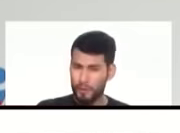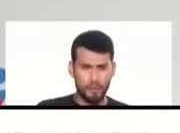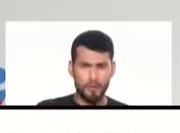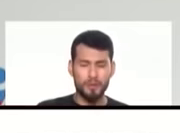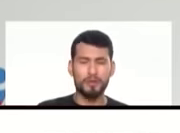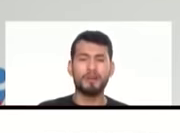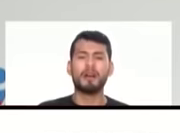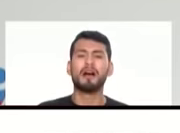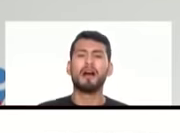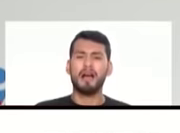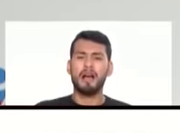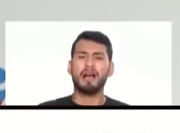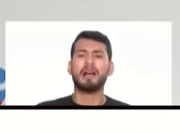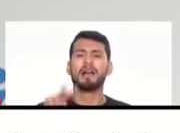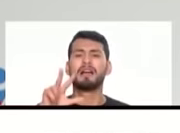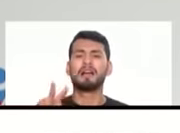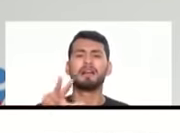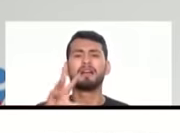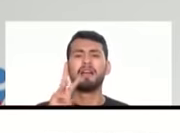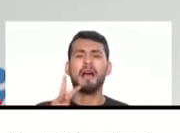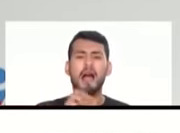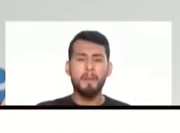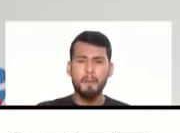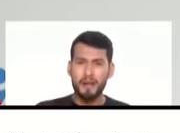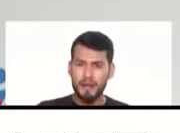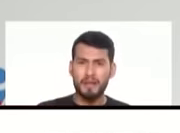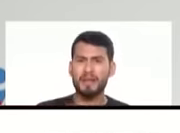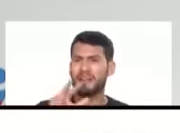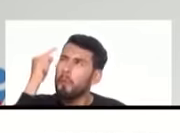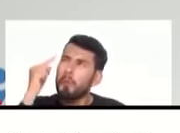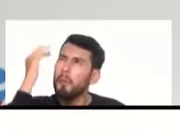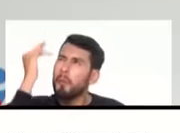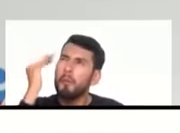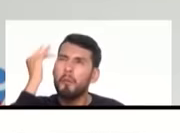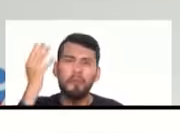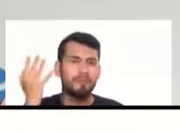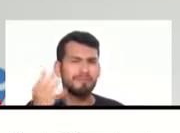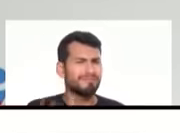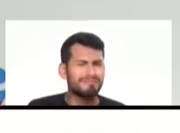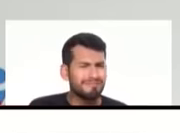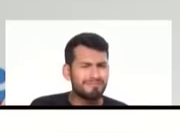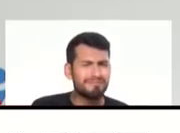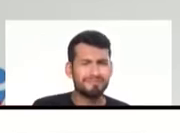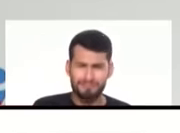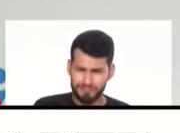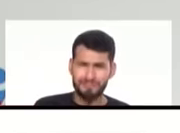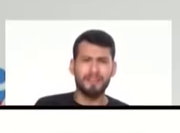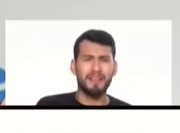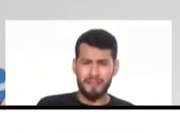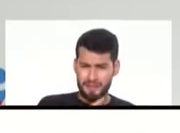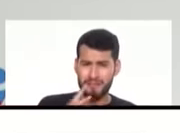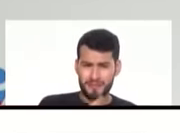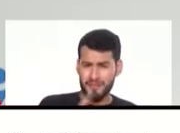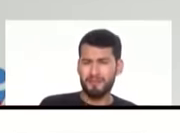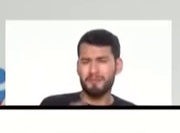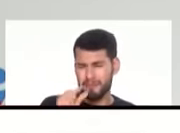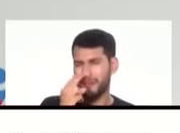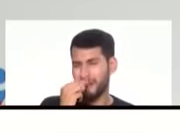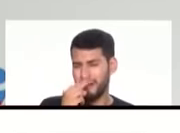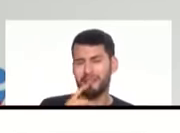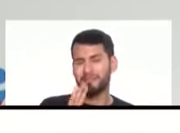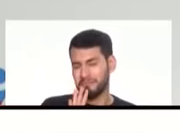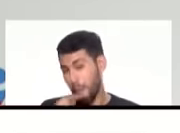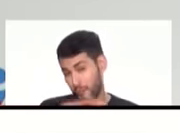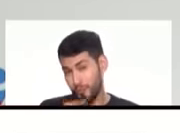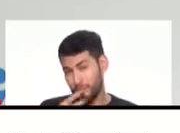gobierno. Tenemos 36 meses, ya son 35. Yo les voy a contar una anécdota medio graciosa, pero